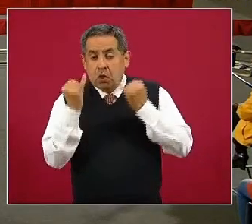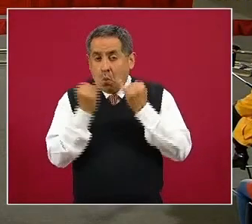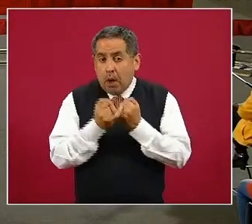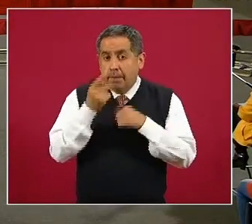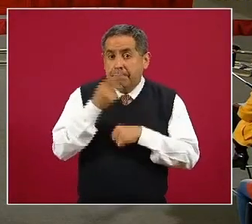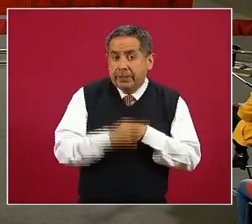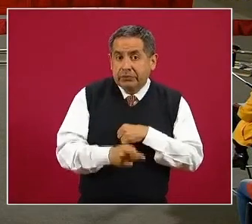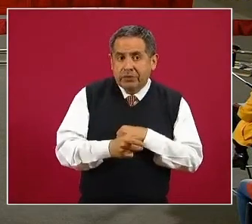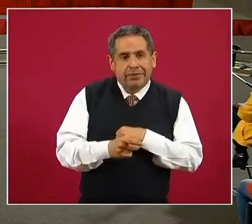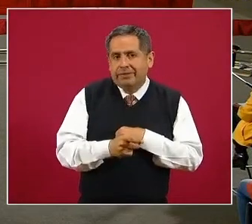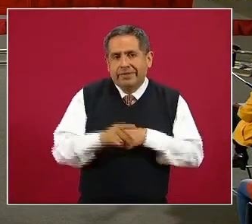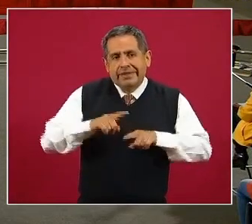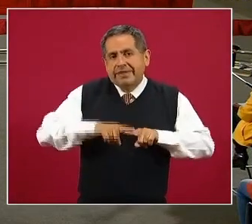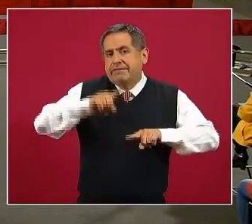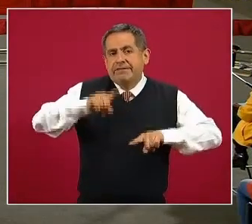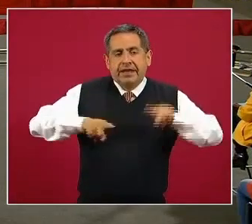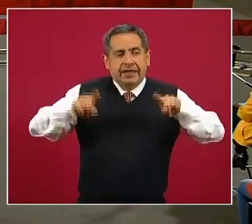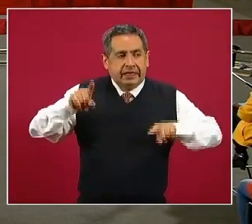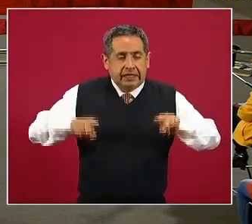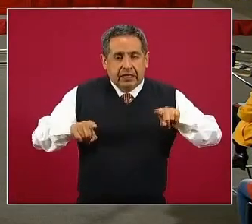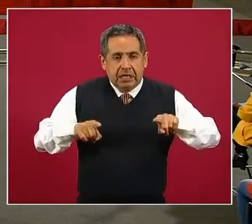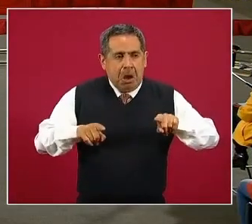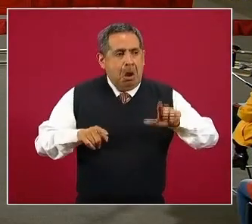a poder guiar de una manera